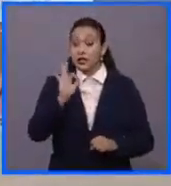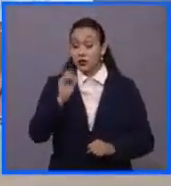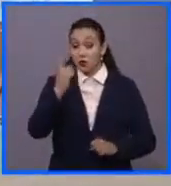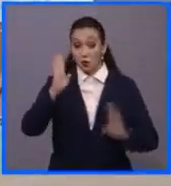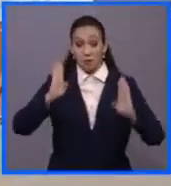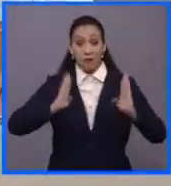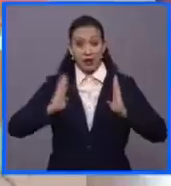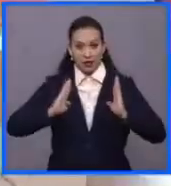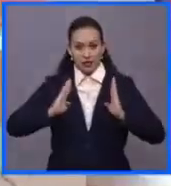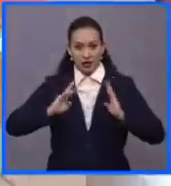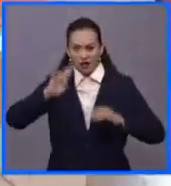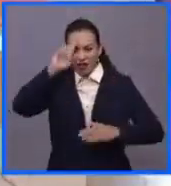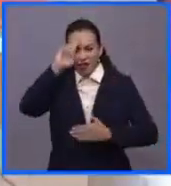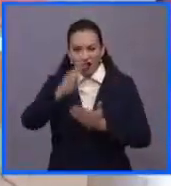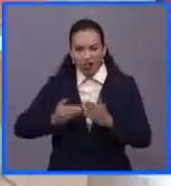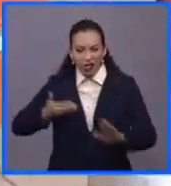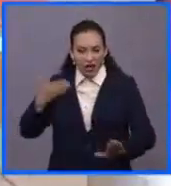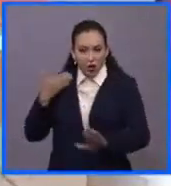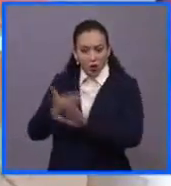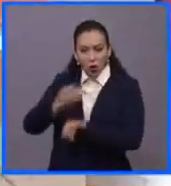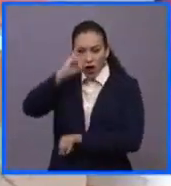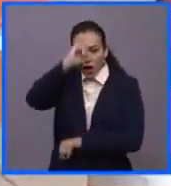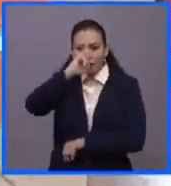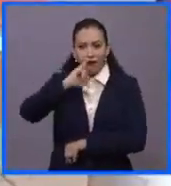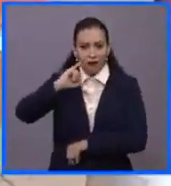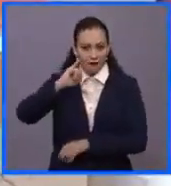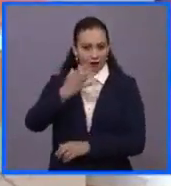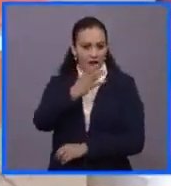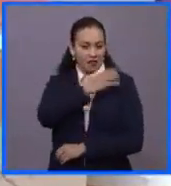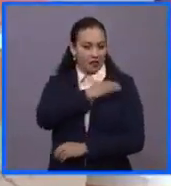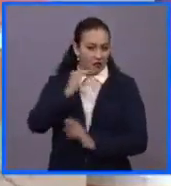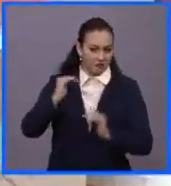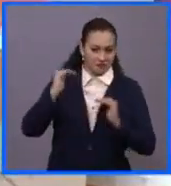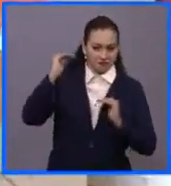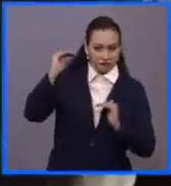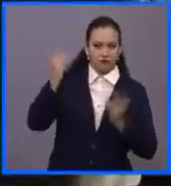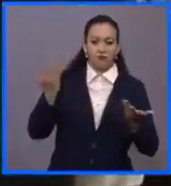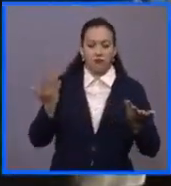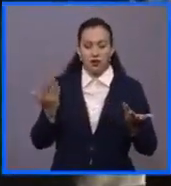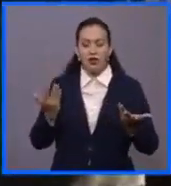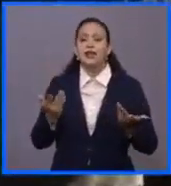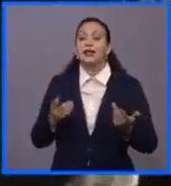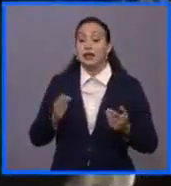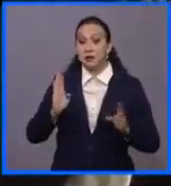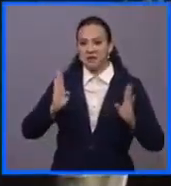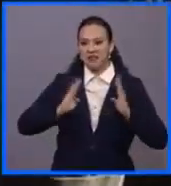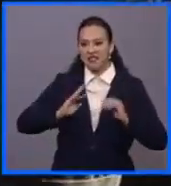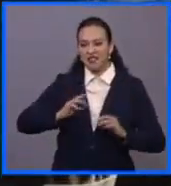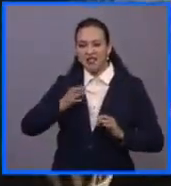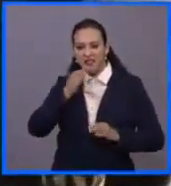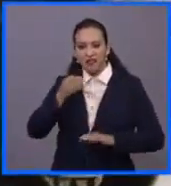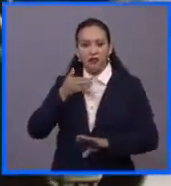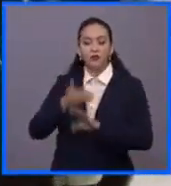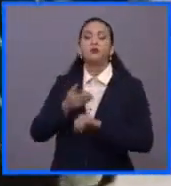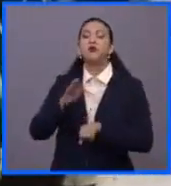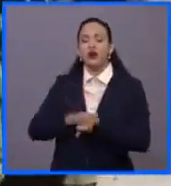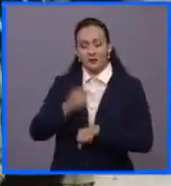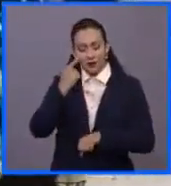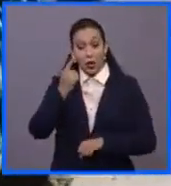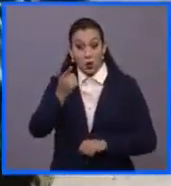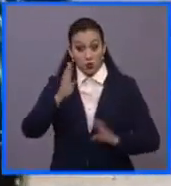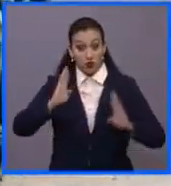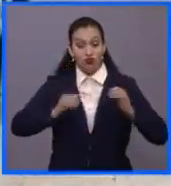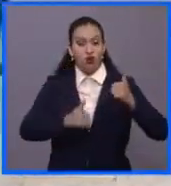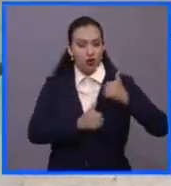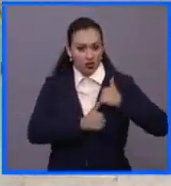un superior durante la realización de los actos de servicio. Este criterio lo estableció al resolver un amparo promovido por un soldado que fue